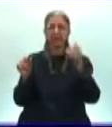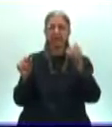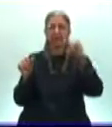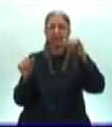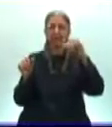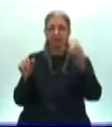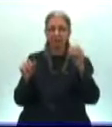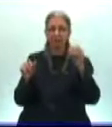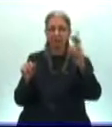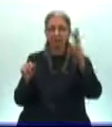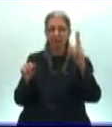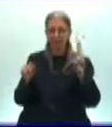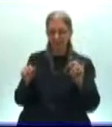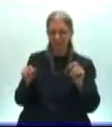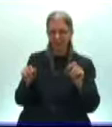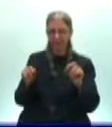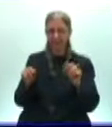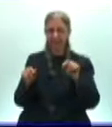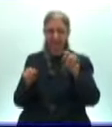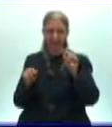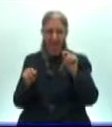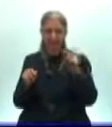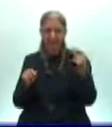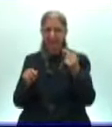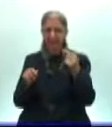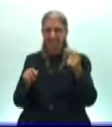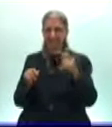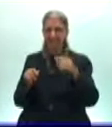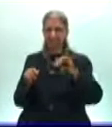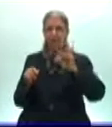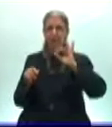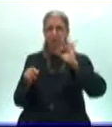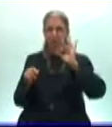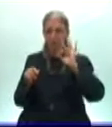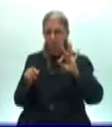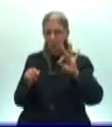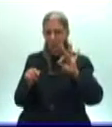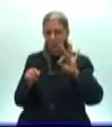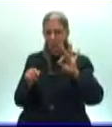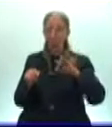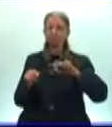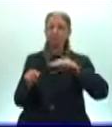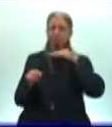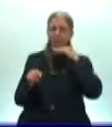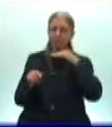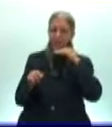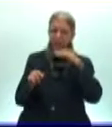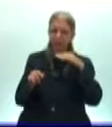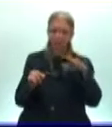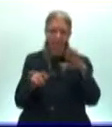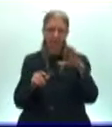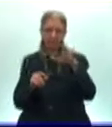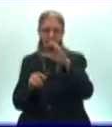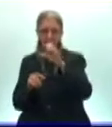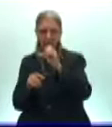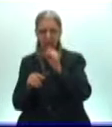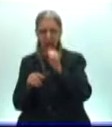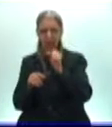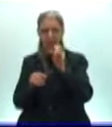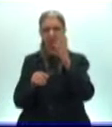Representamos el valor obtenido y sabemos que satisfacen esa desigualdad todos los valores